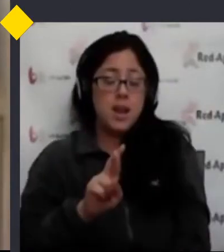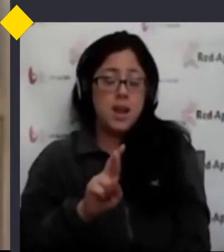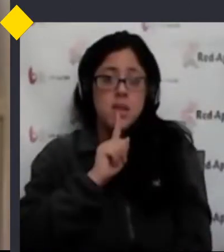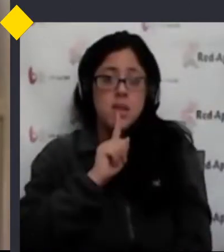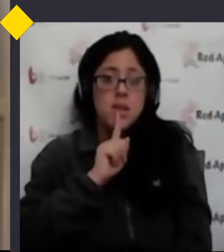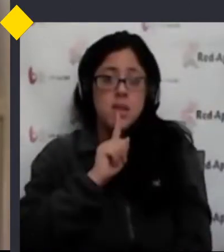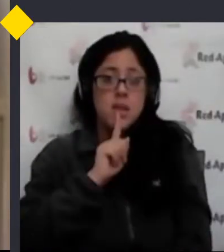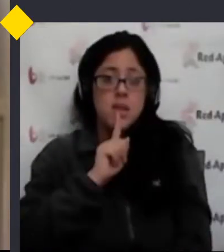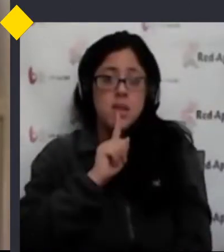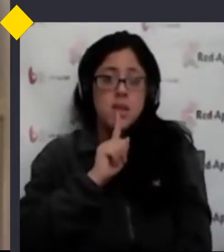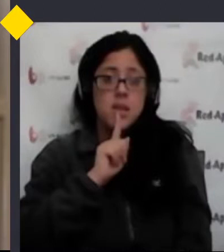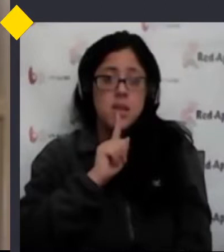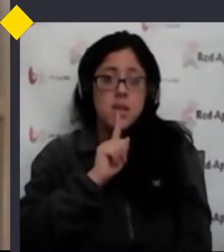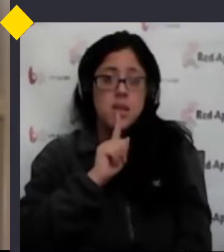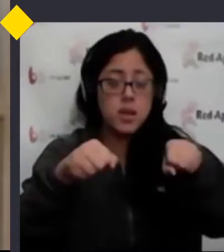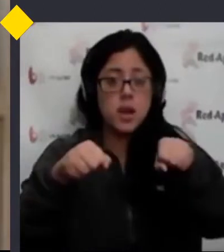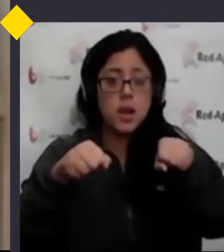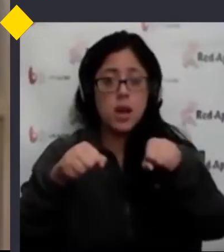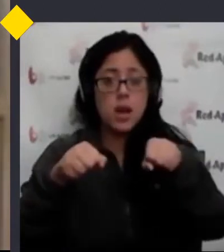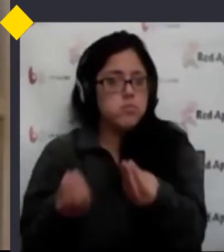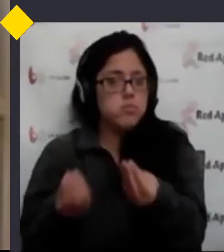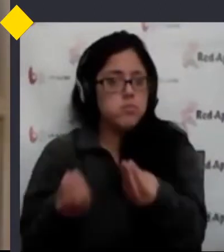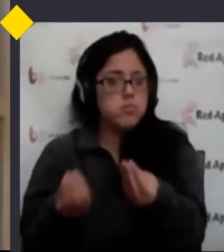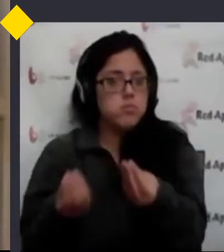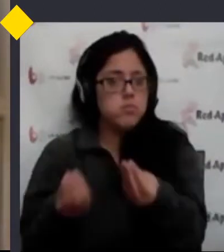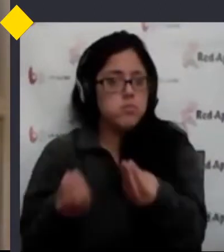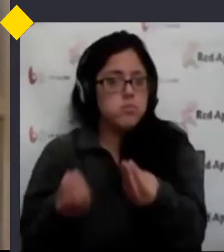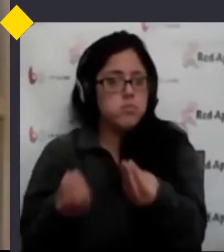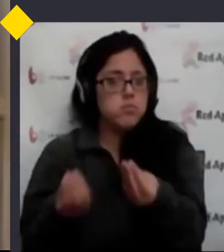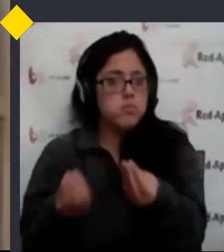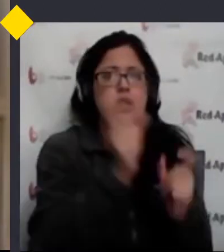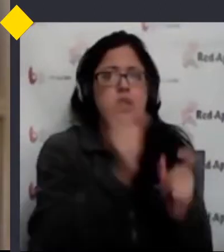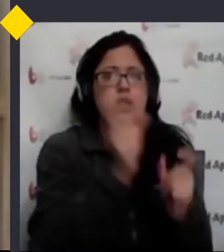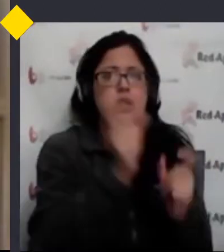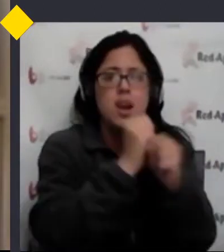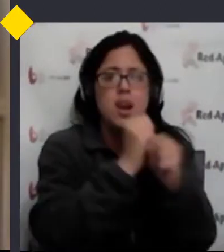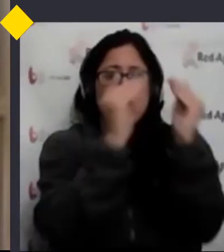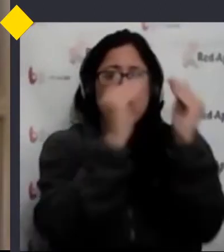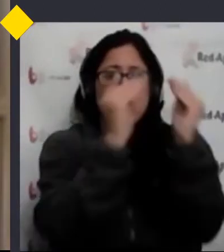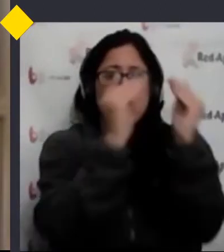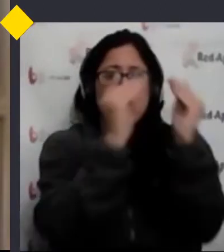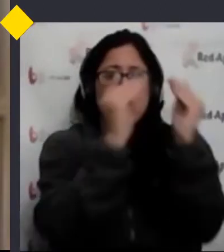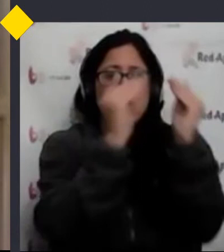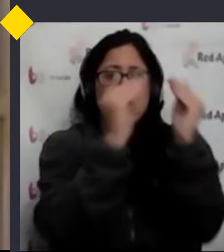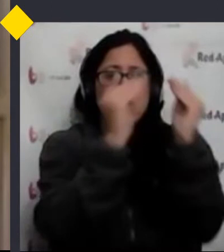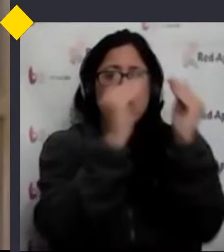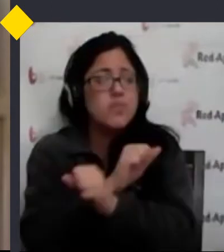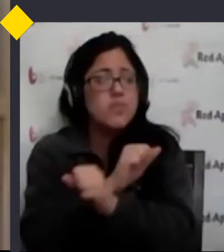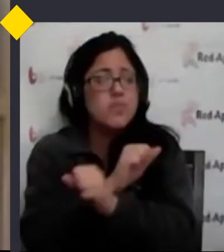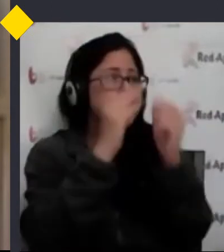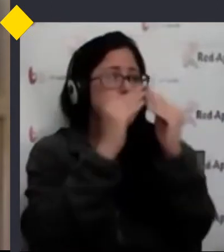ha sido súper y tiene a mucha gente en la casa, incluso personas que no pueden teletrabajar con su sueldo